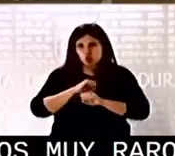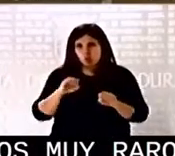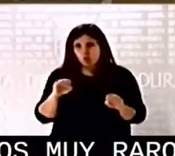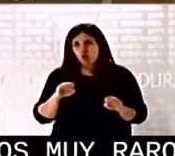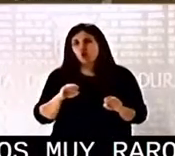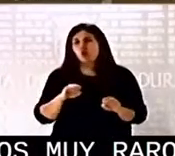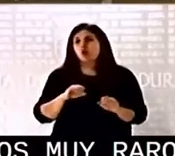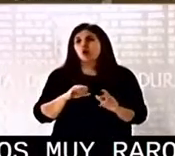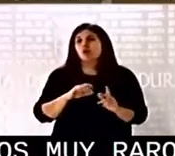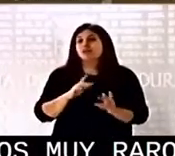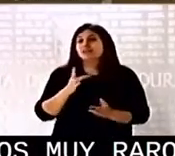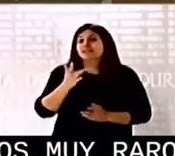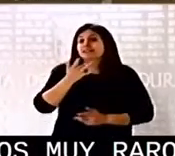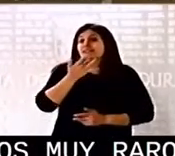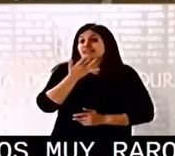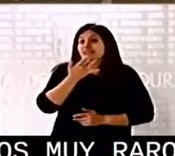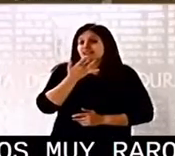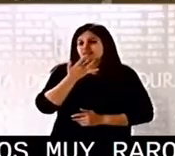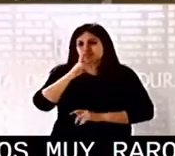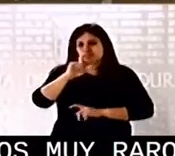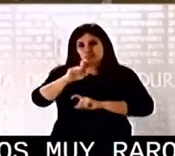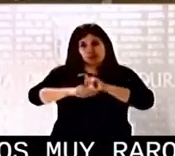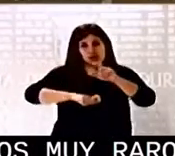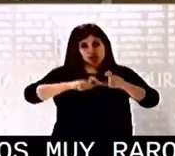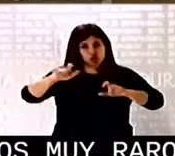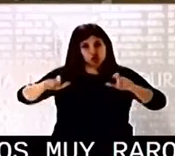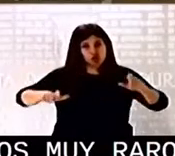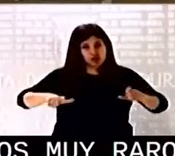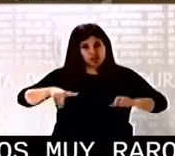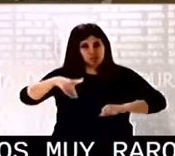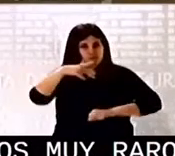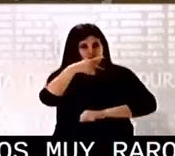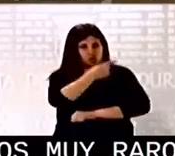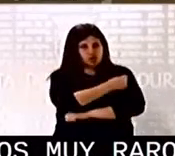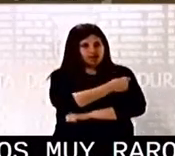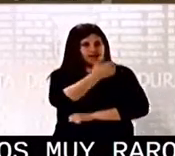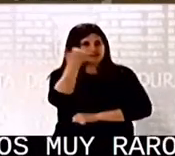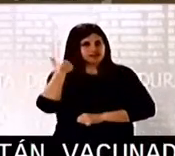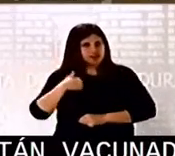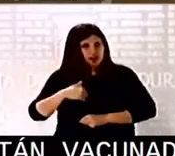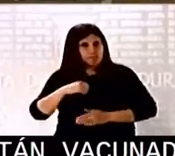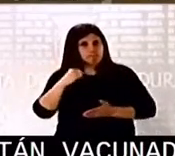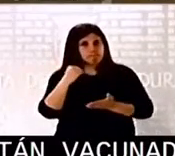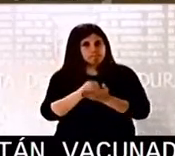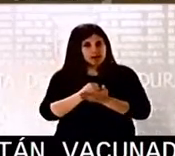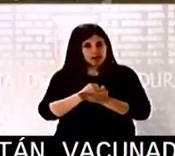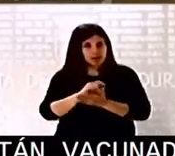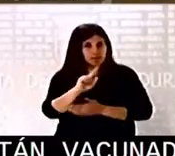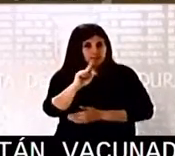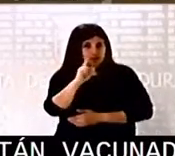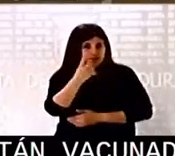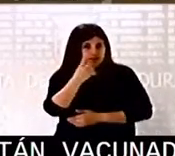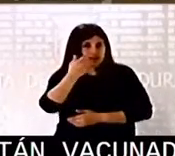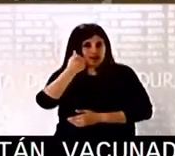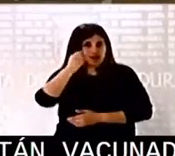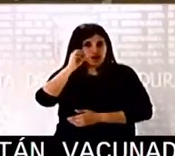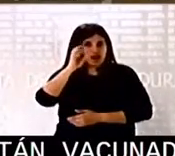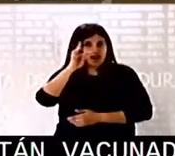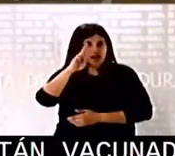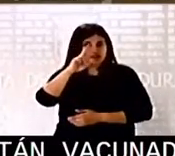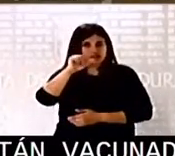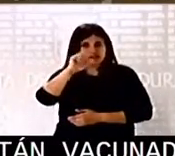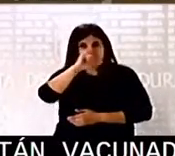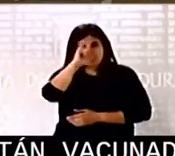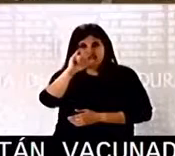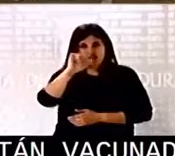Si aquellas personas que están vacunadas con AstraZeneca en primera dosis y son menores